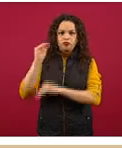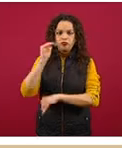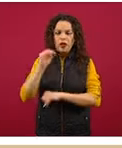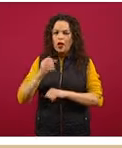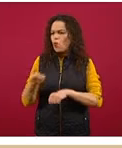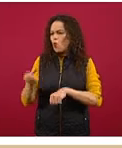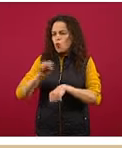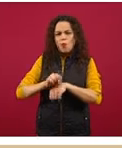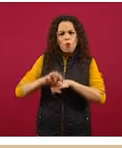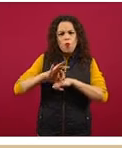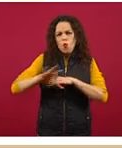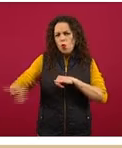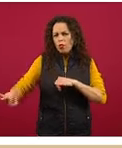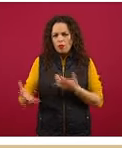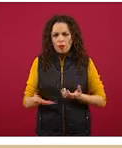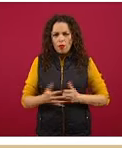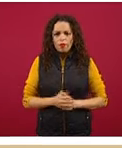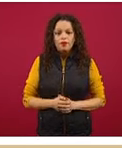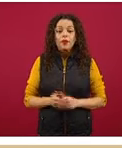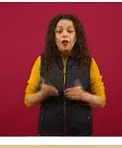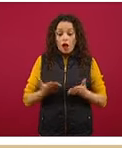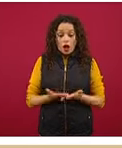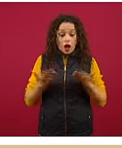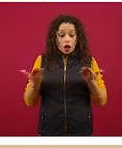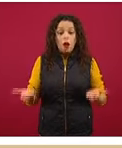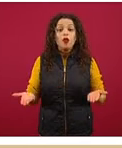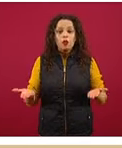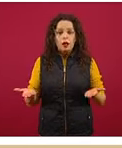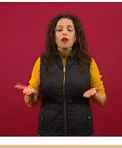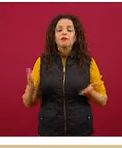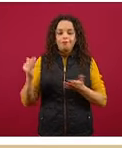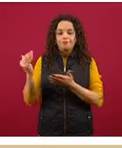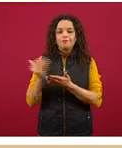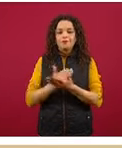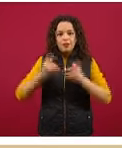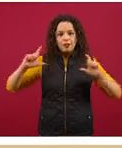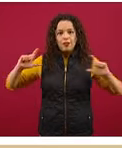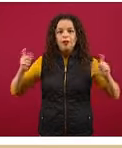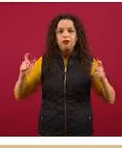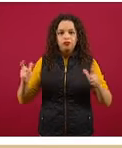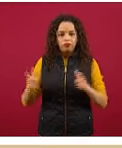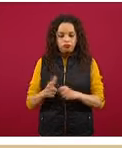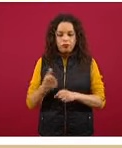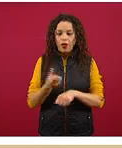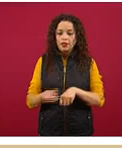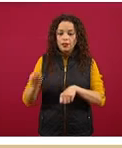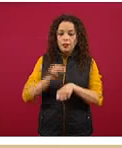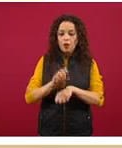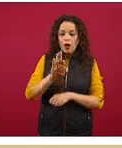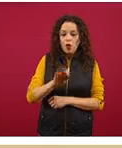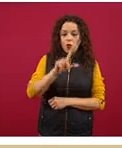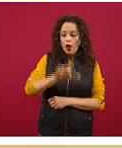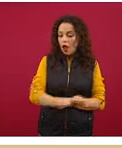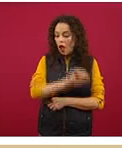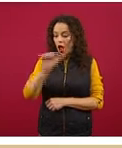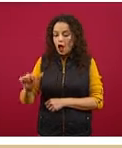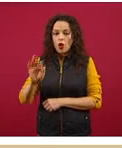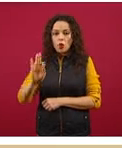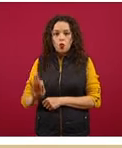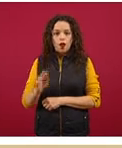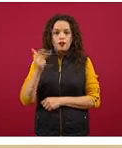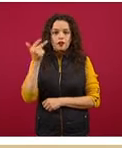semanas y actualmente va en descenso de la última semana, 47, a la 48 ahora en el